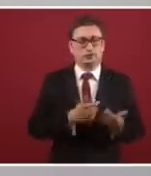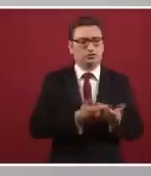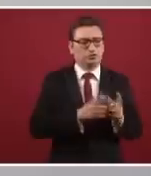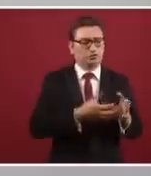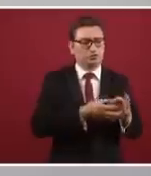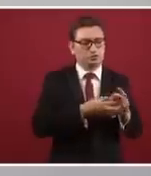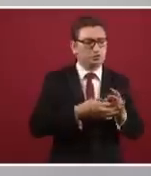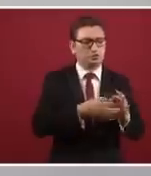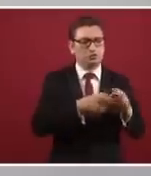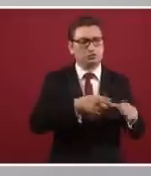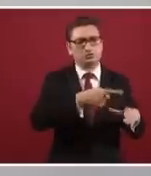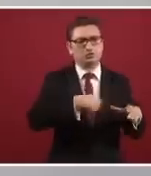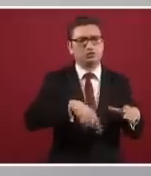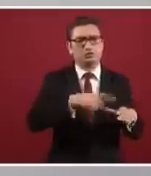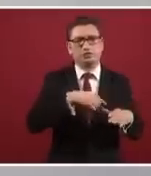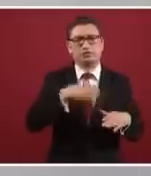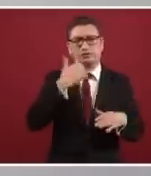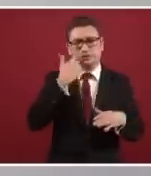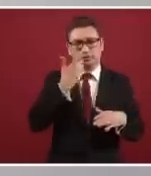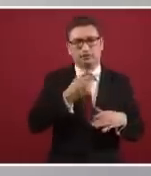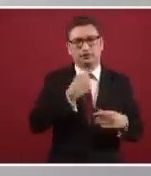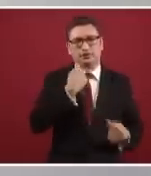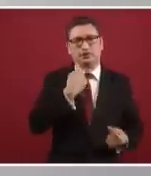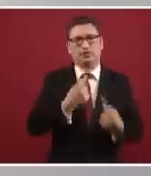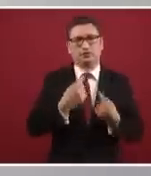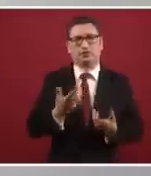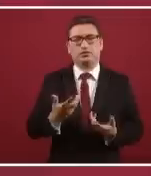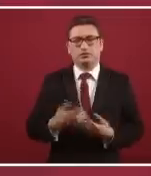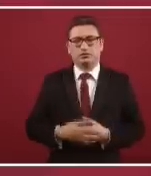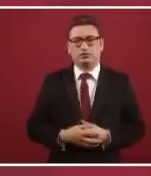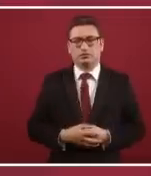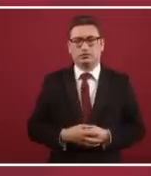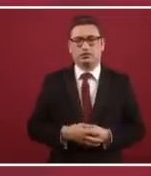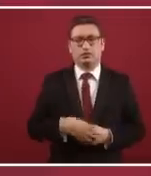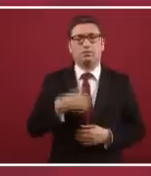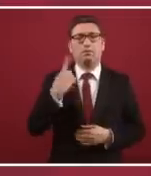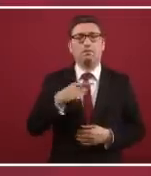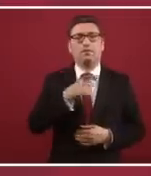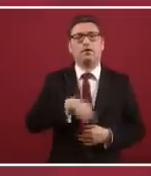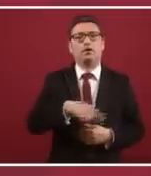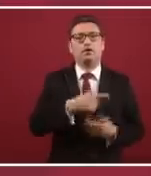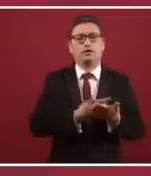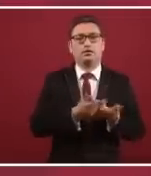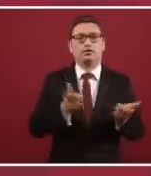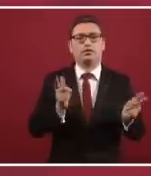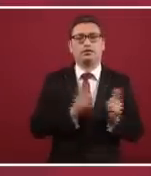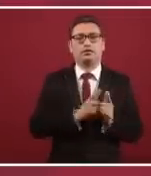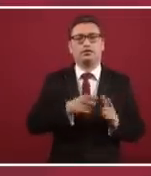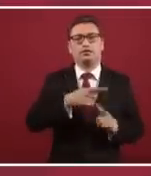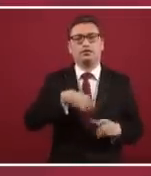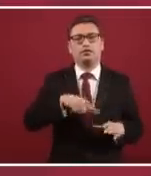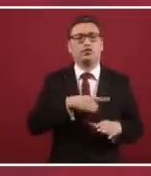agruparse, quieren constituirse en un grupo